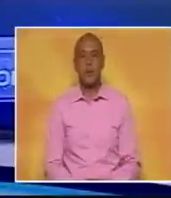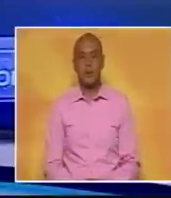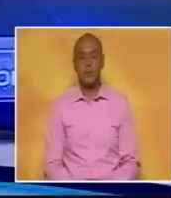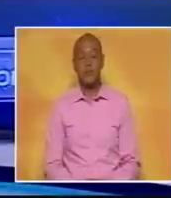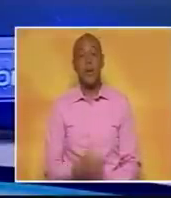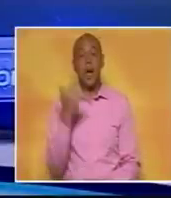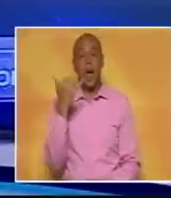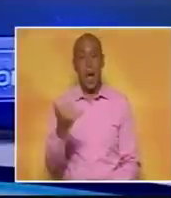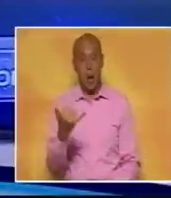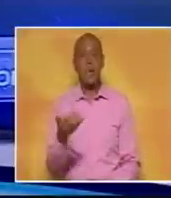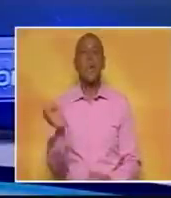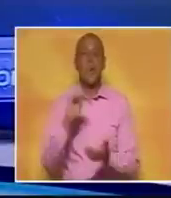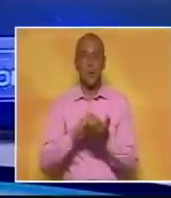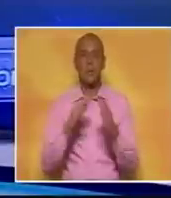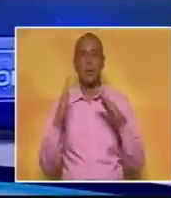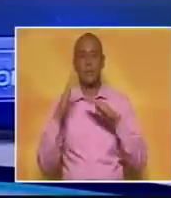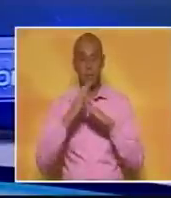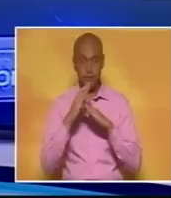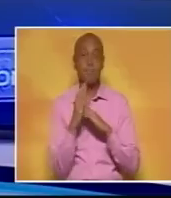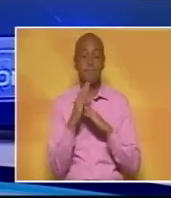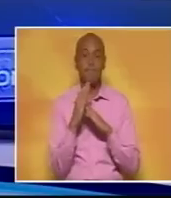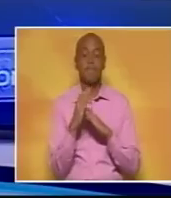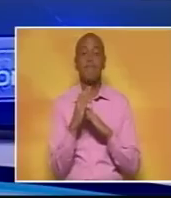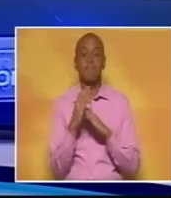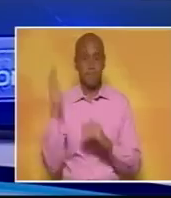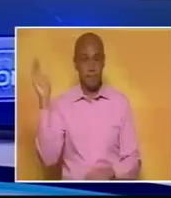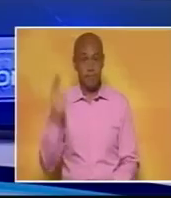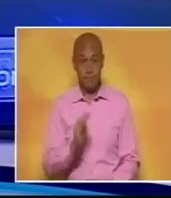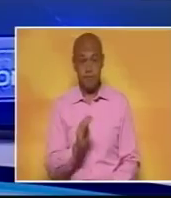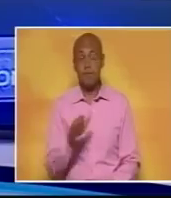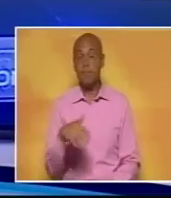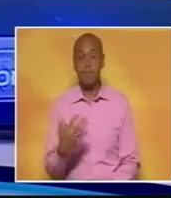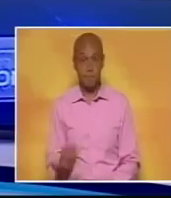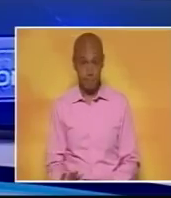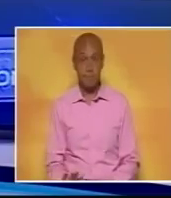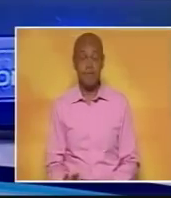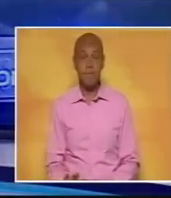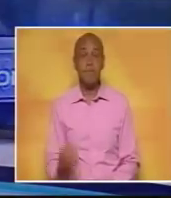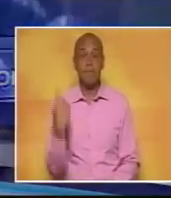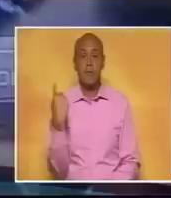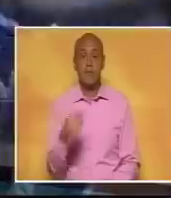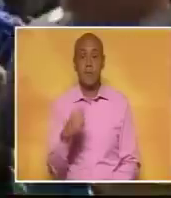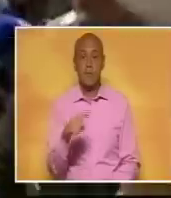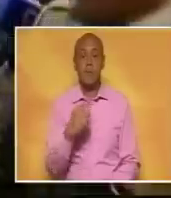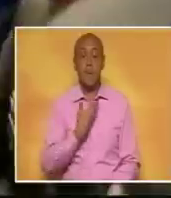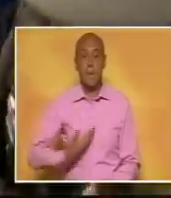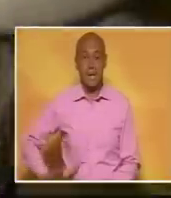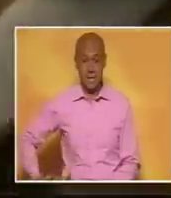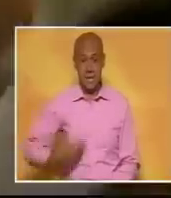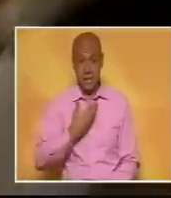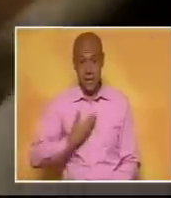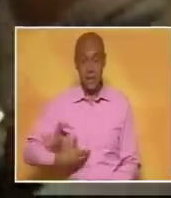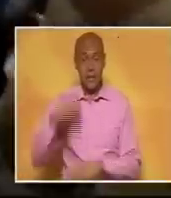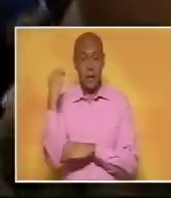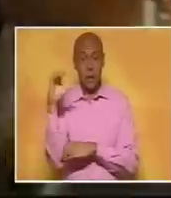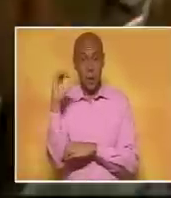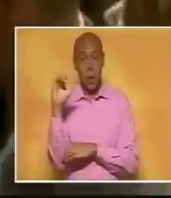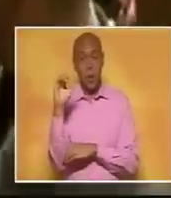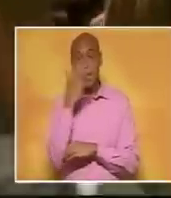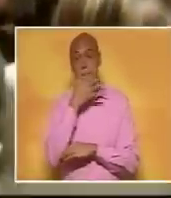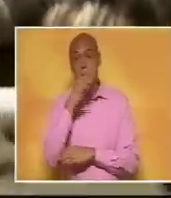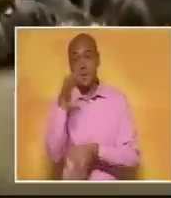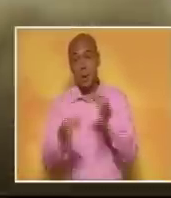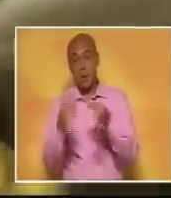Amigos, momento de hacer una nueva pausa. A regreso, contra las cuerdas. Expresidente colombiano se enfrenta a la